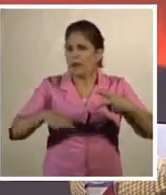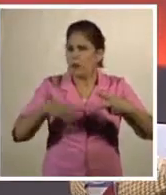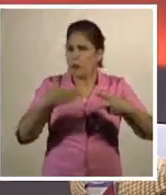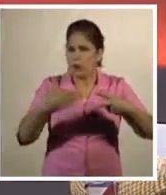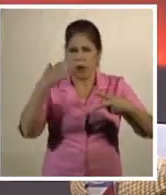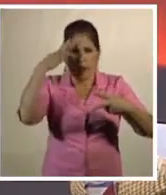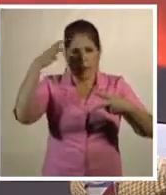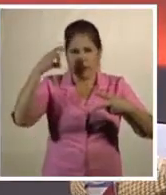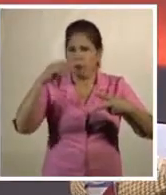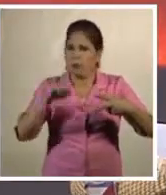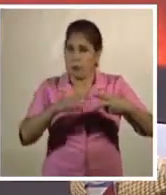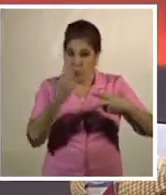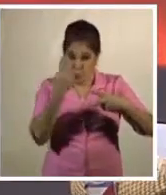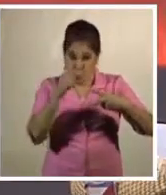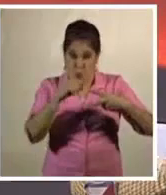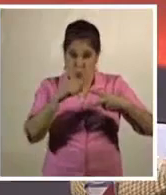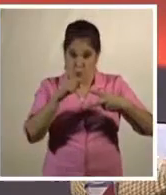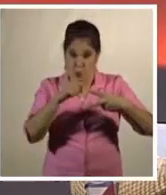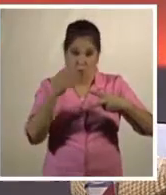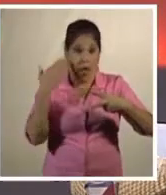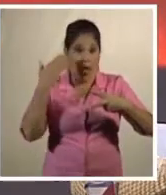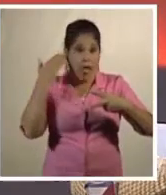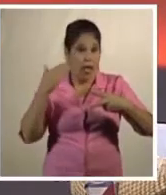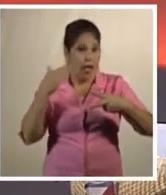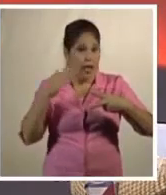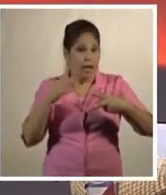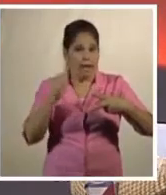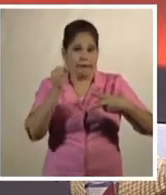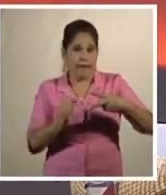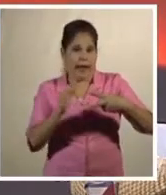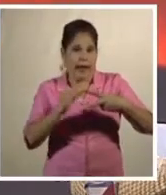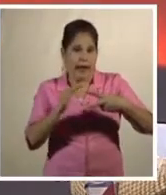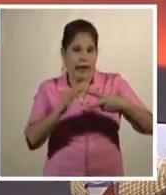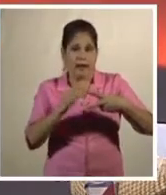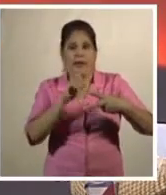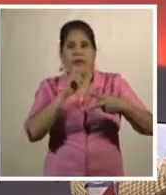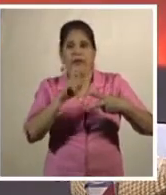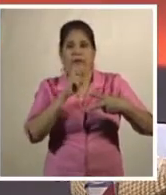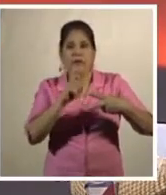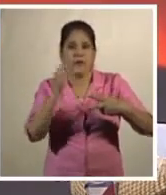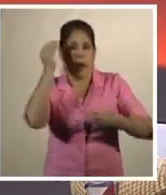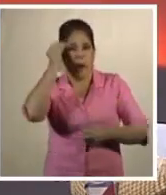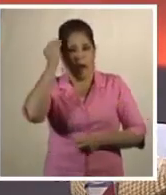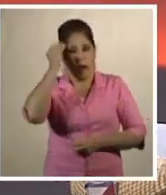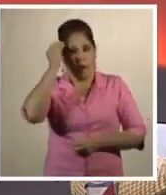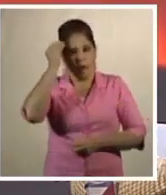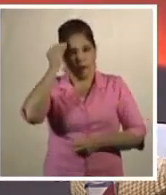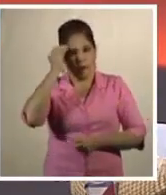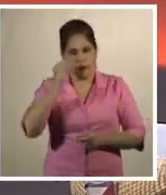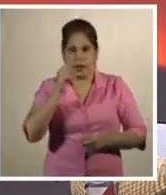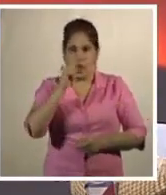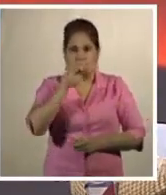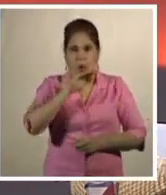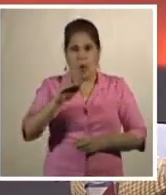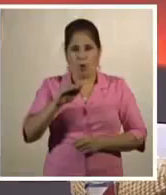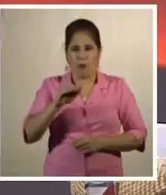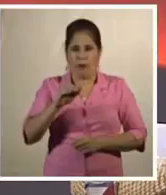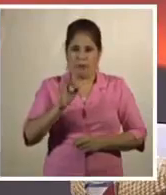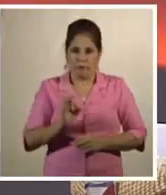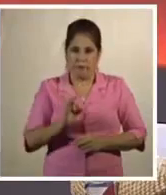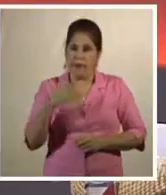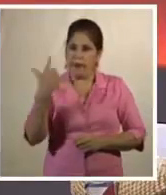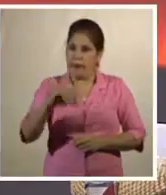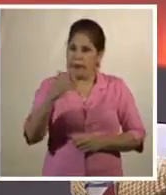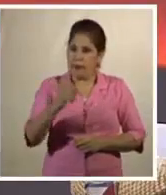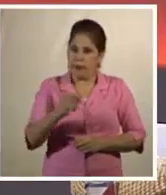un niño tiene esta problemática una es que ya tenía antes de estar tanto tiempo en casa dificultades con el aprendizaje de normas de